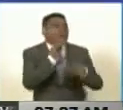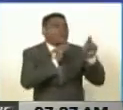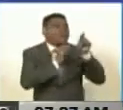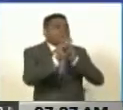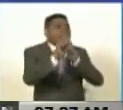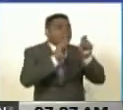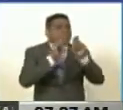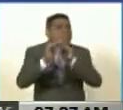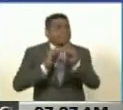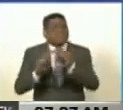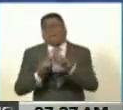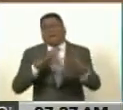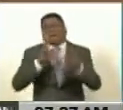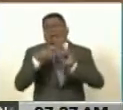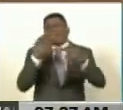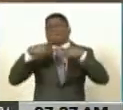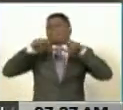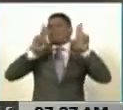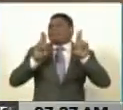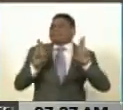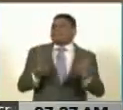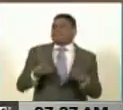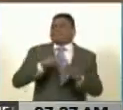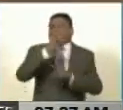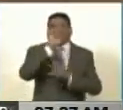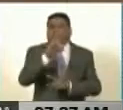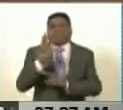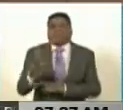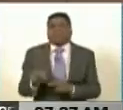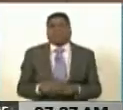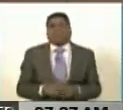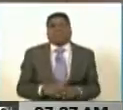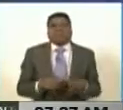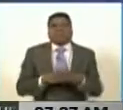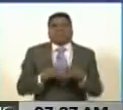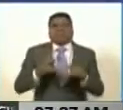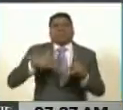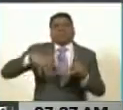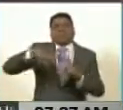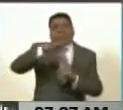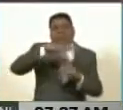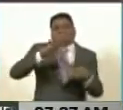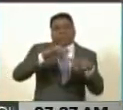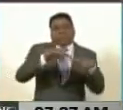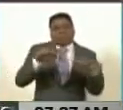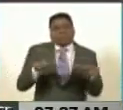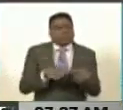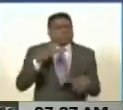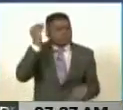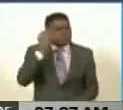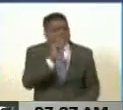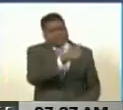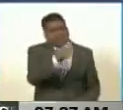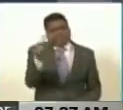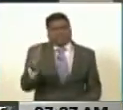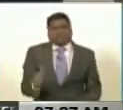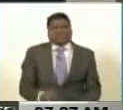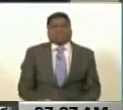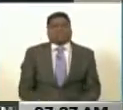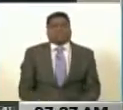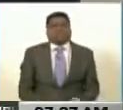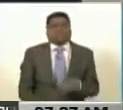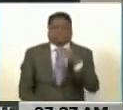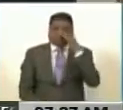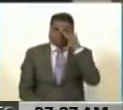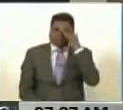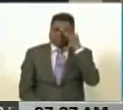la paz, y parte de eso es respetar el espacio de lo que piensa cada quien, ¿no? Mira, yo